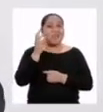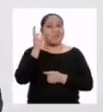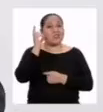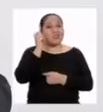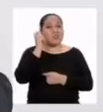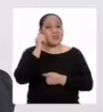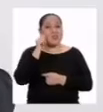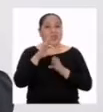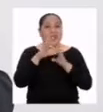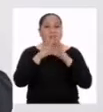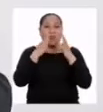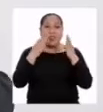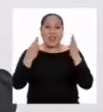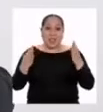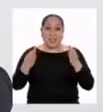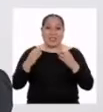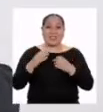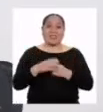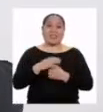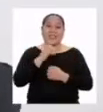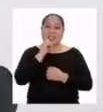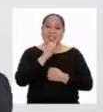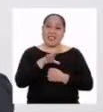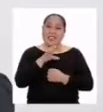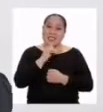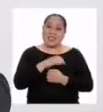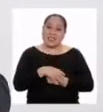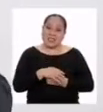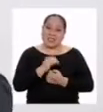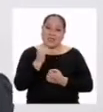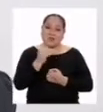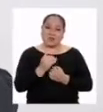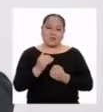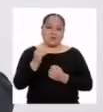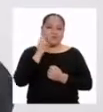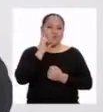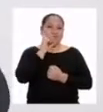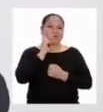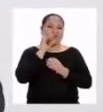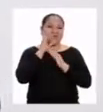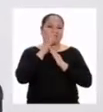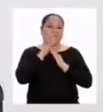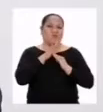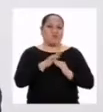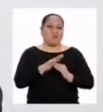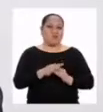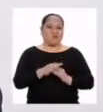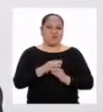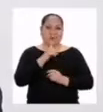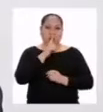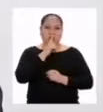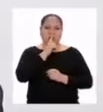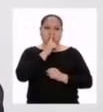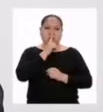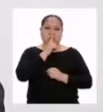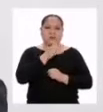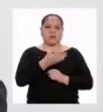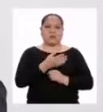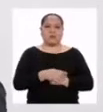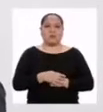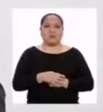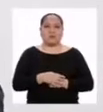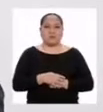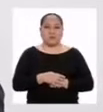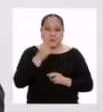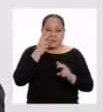escuchamos esas frases que tienen detrás de sí una carga racista y nos quedamos callados.